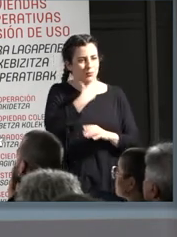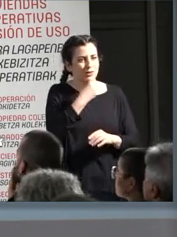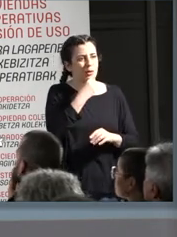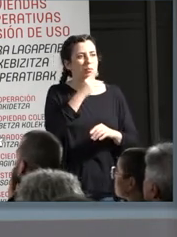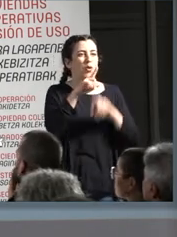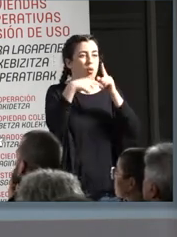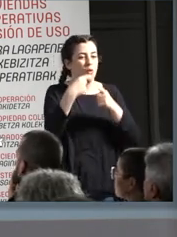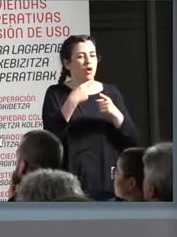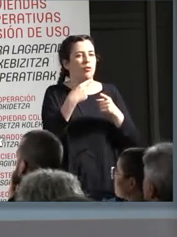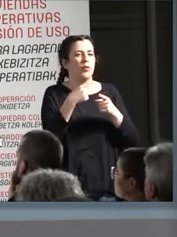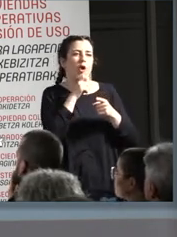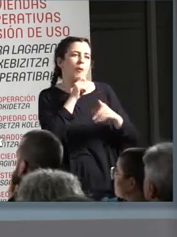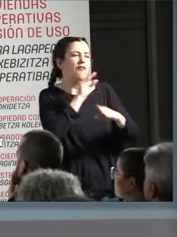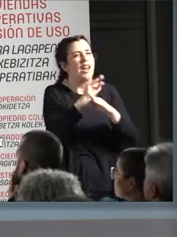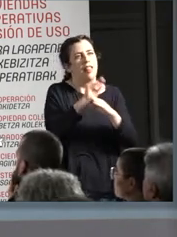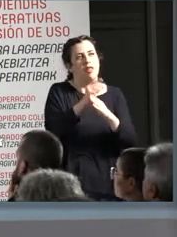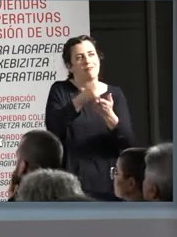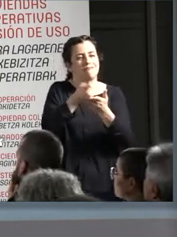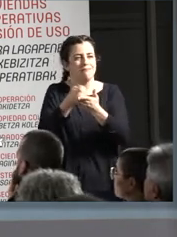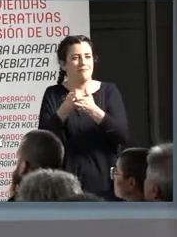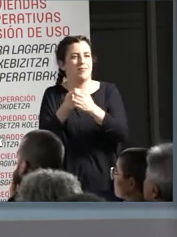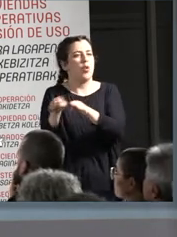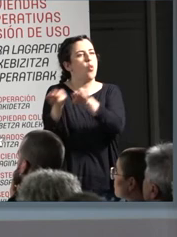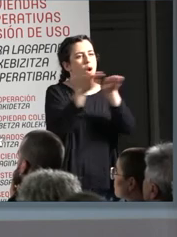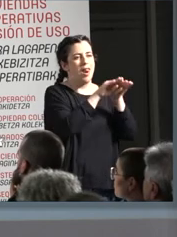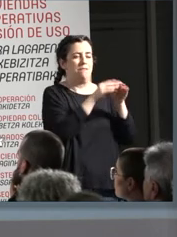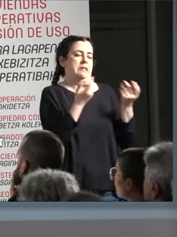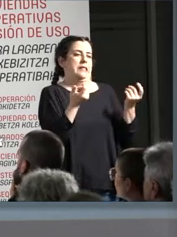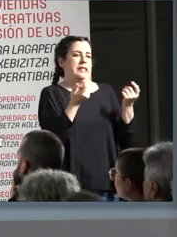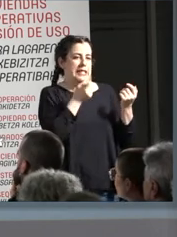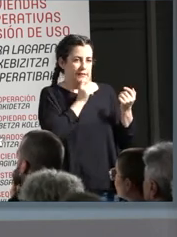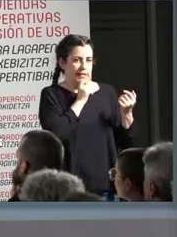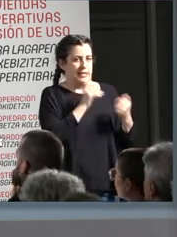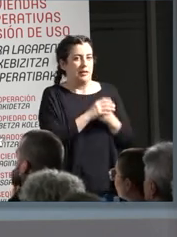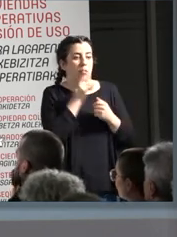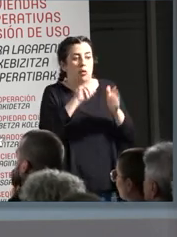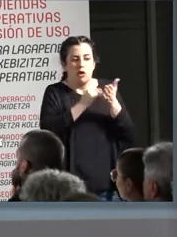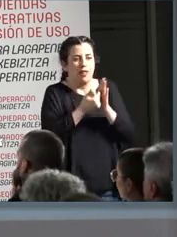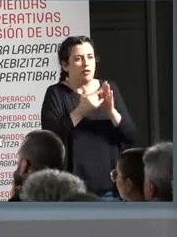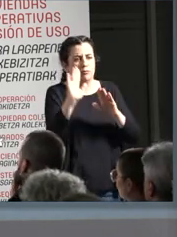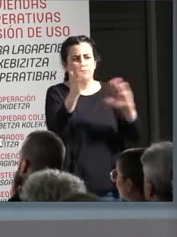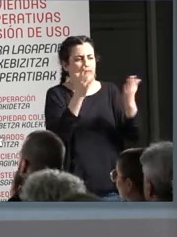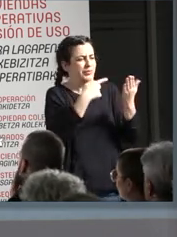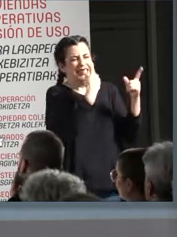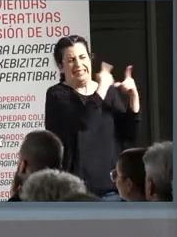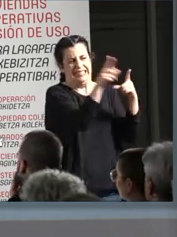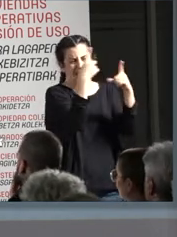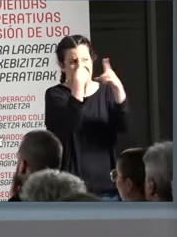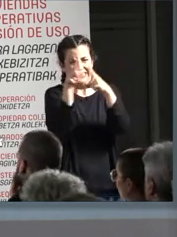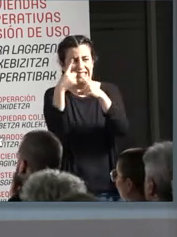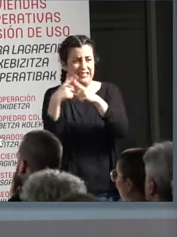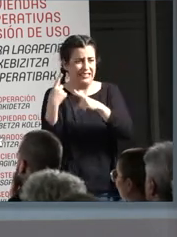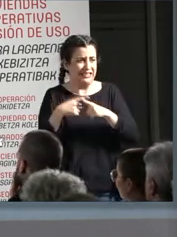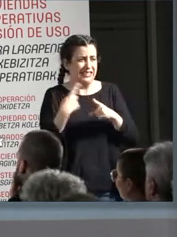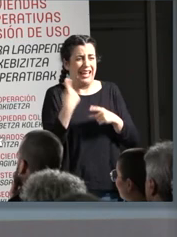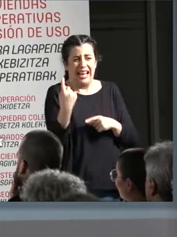de establecer una financiación tipo. Y es que cada proyecto es un mundo diferente. Cada proyecto es